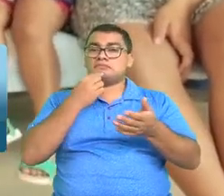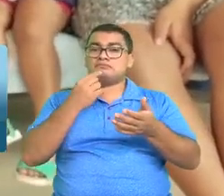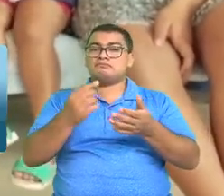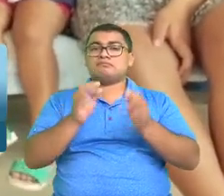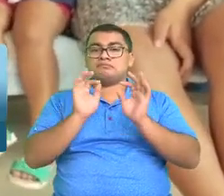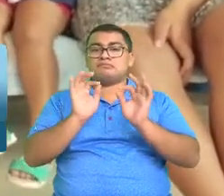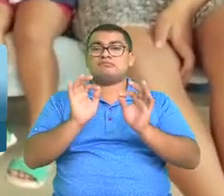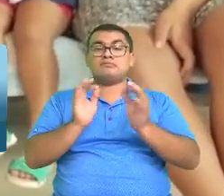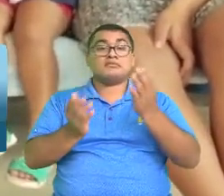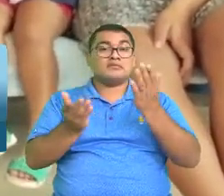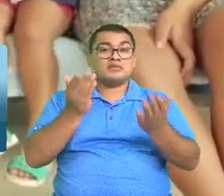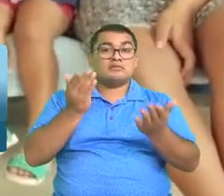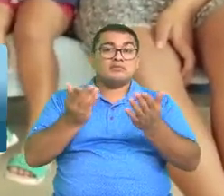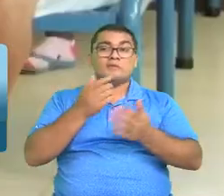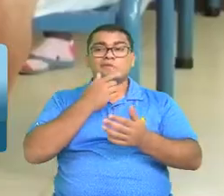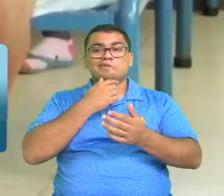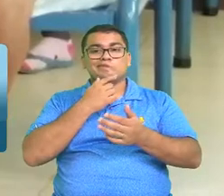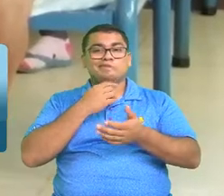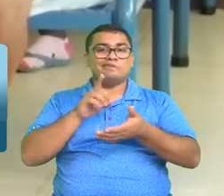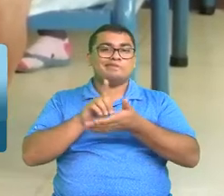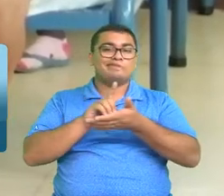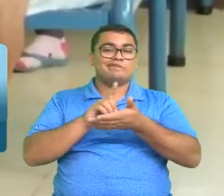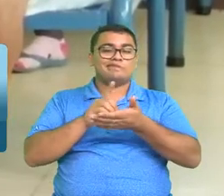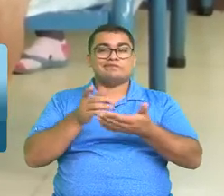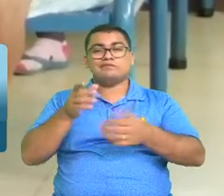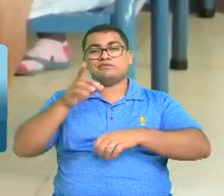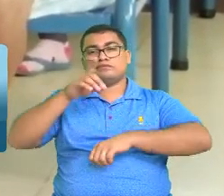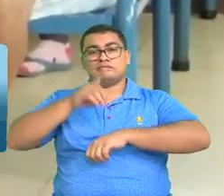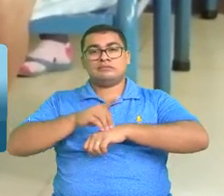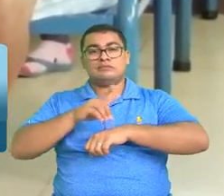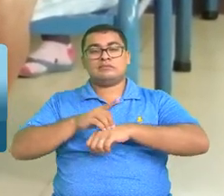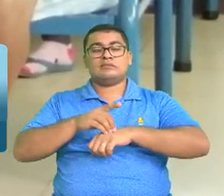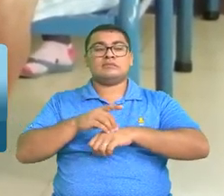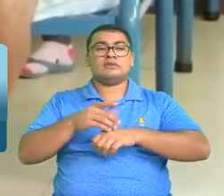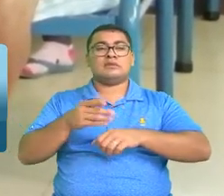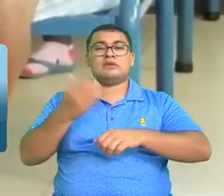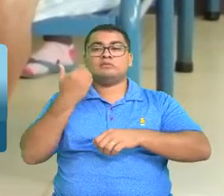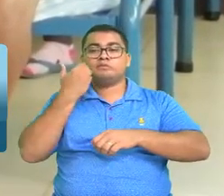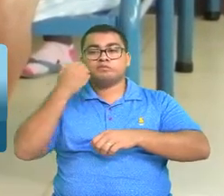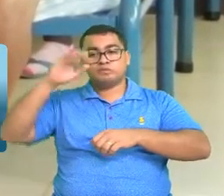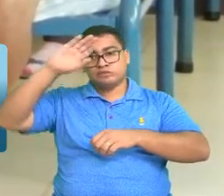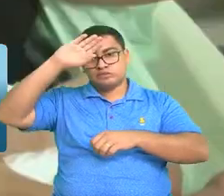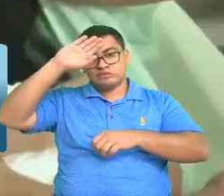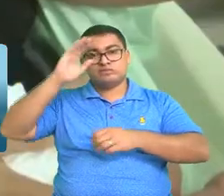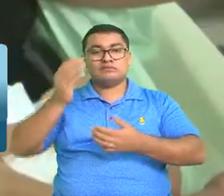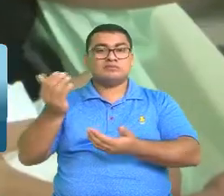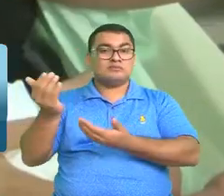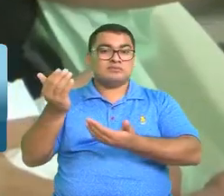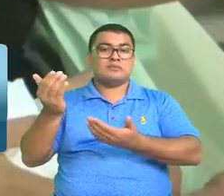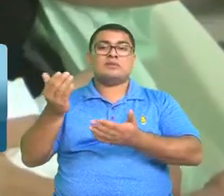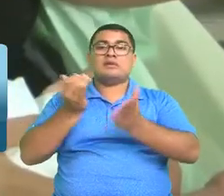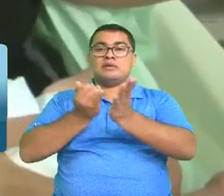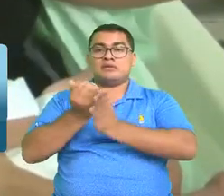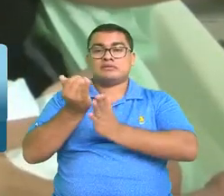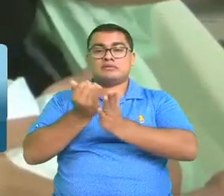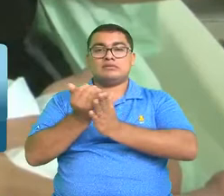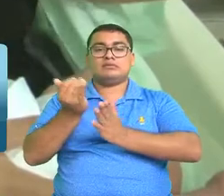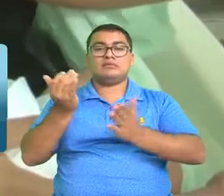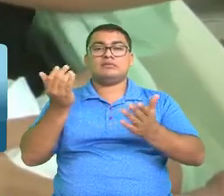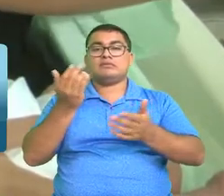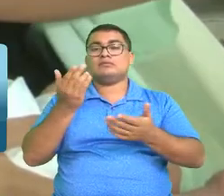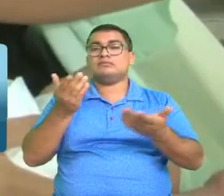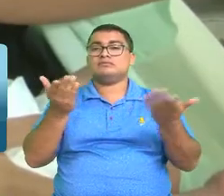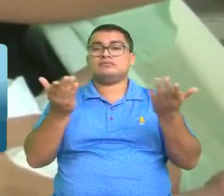vos, está la sospecha clínica, ¿verdad? Por los síntomas, ¿verdad? Entonces, nosotros hacemos unos estudios que nosotros